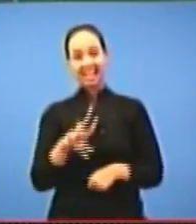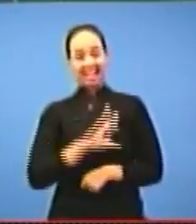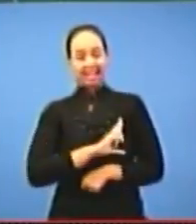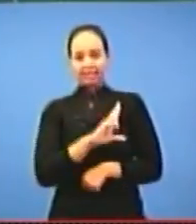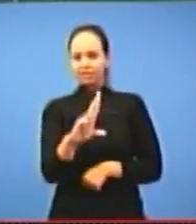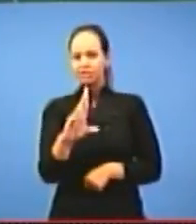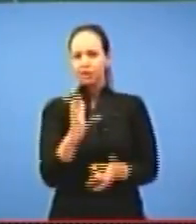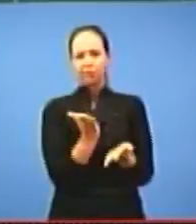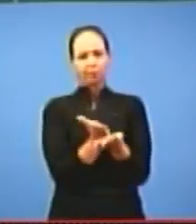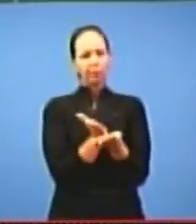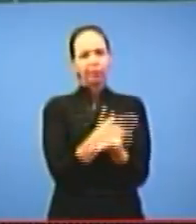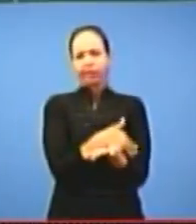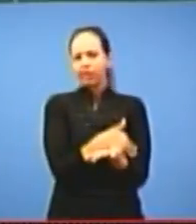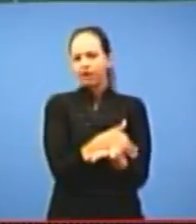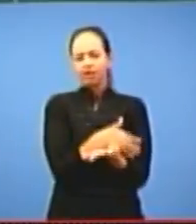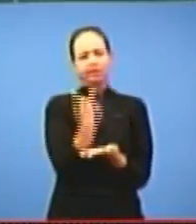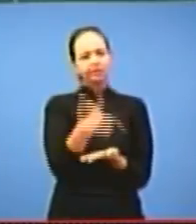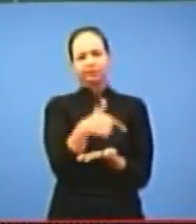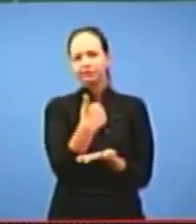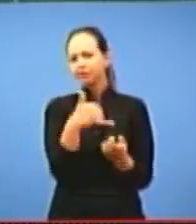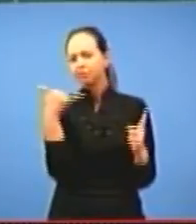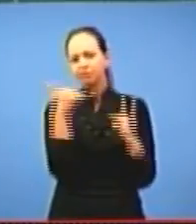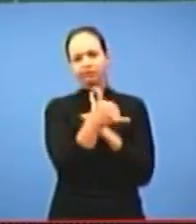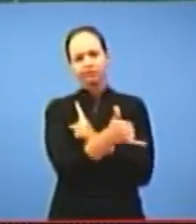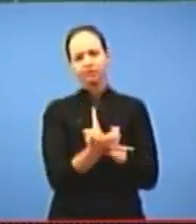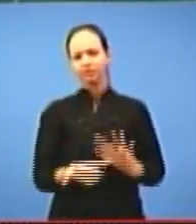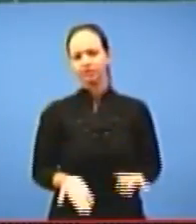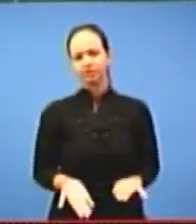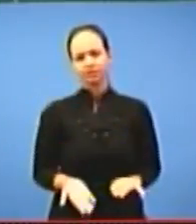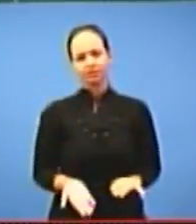perdida, sin profecía,